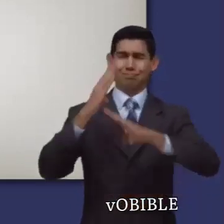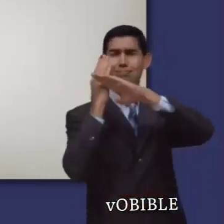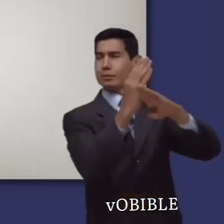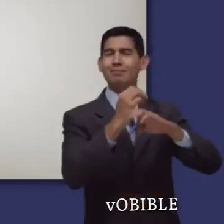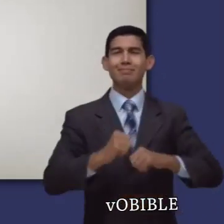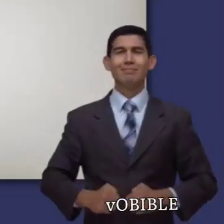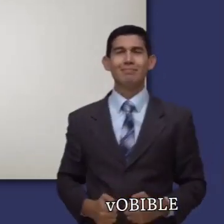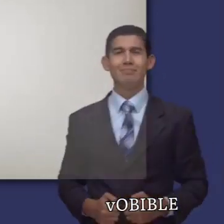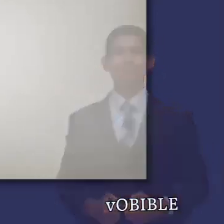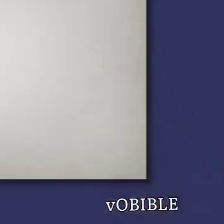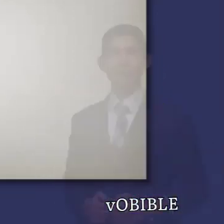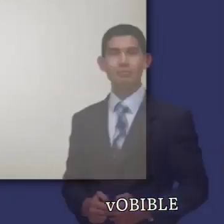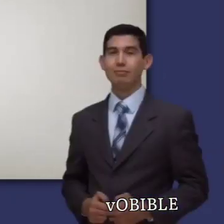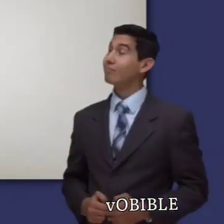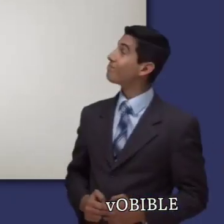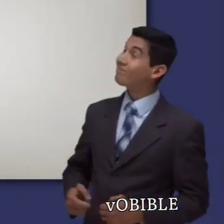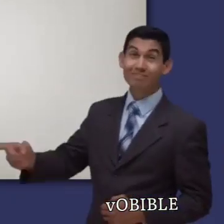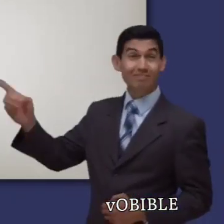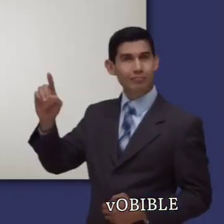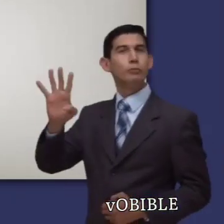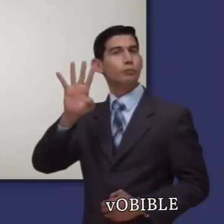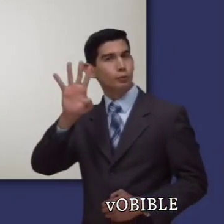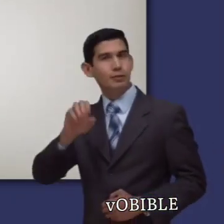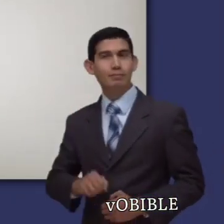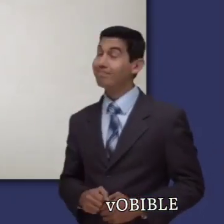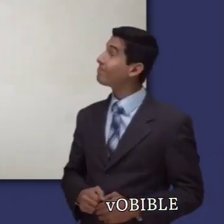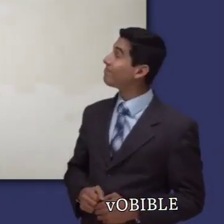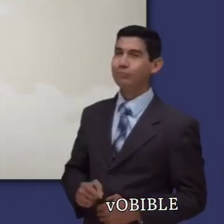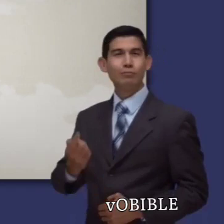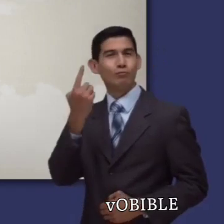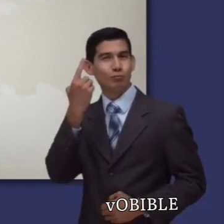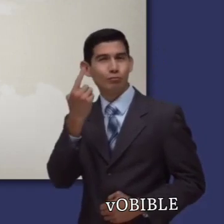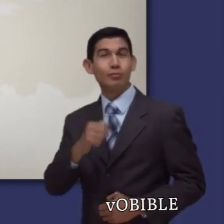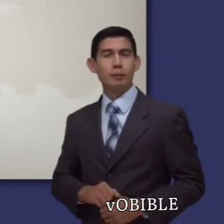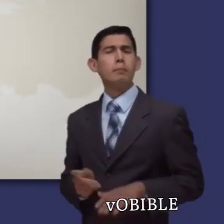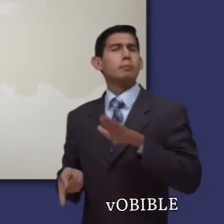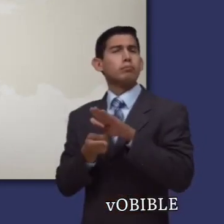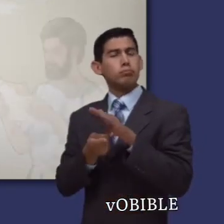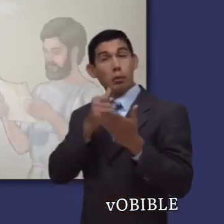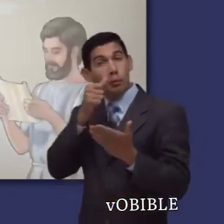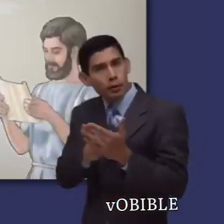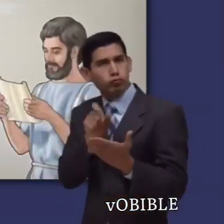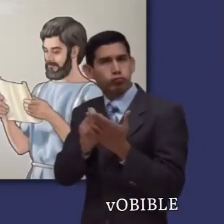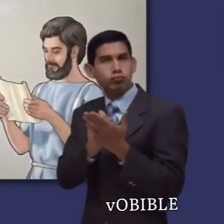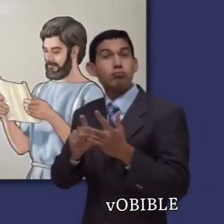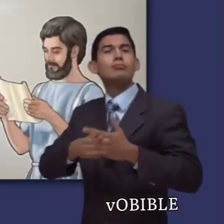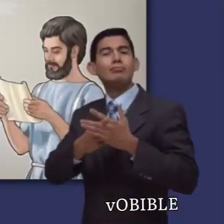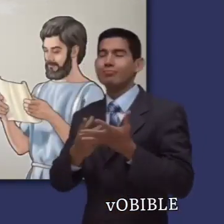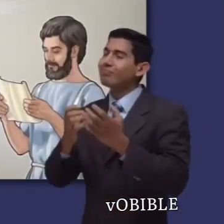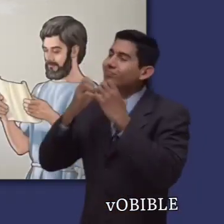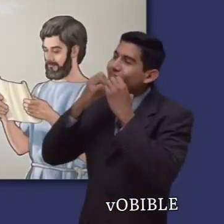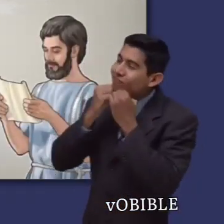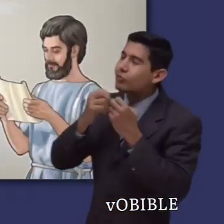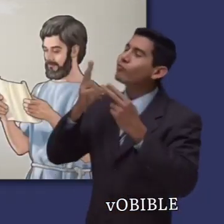Segunda a Timoteo tiene 4 capítulos. El apóstol empieza su carta animando con cariño a Timoteo, quien